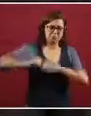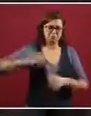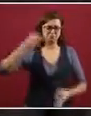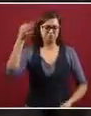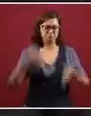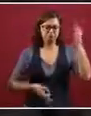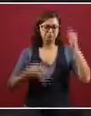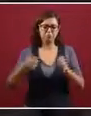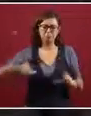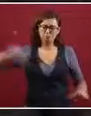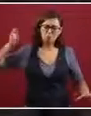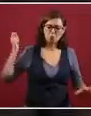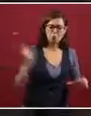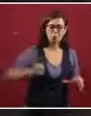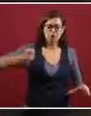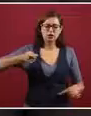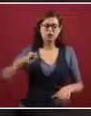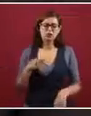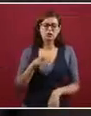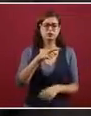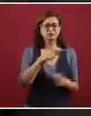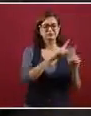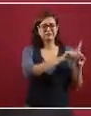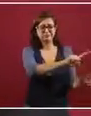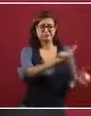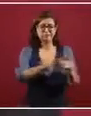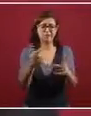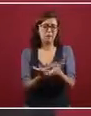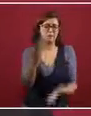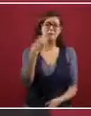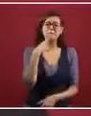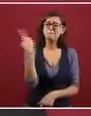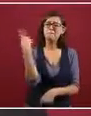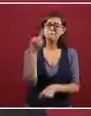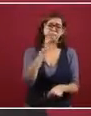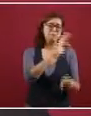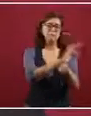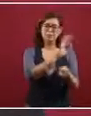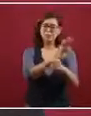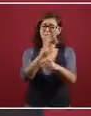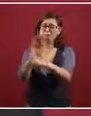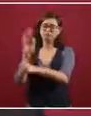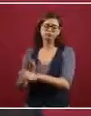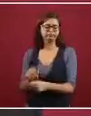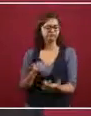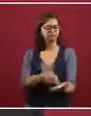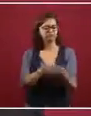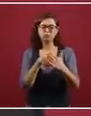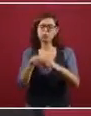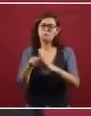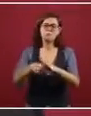declarando improcedentes los amparos, porque